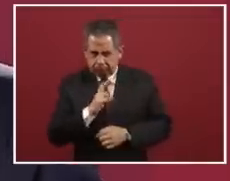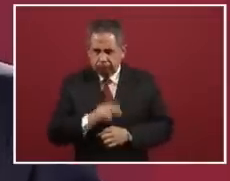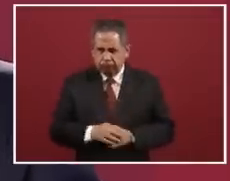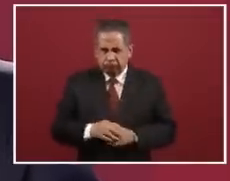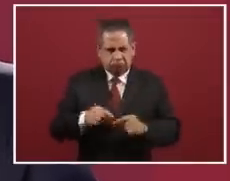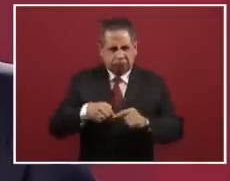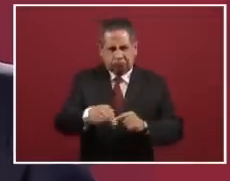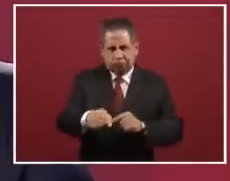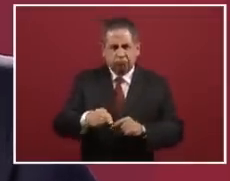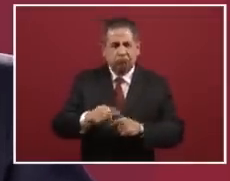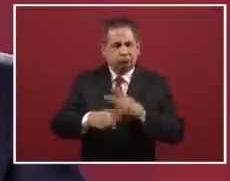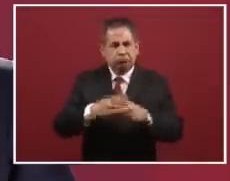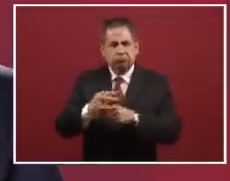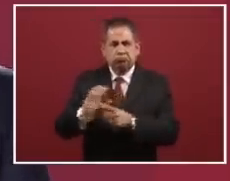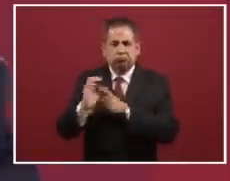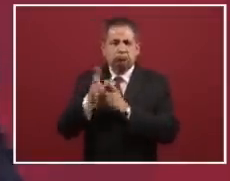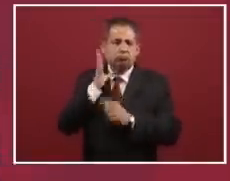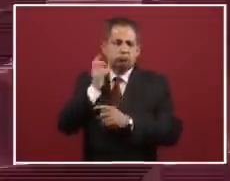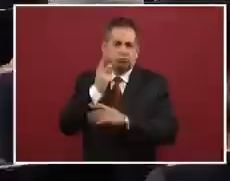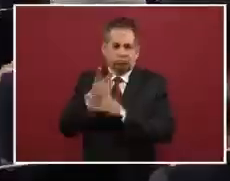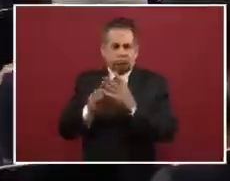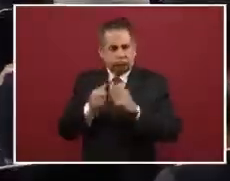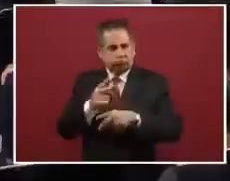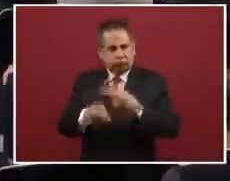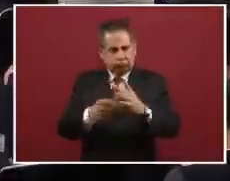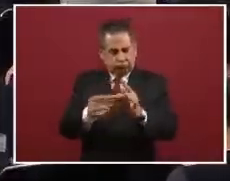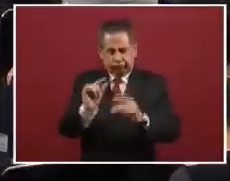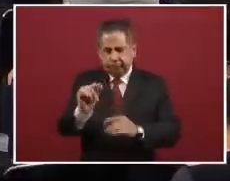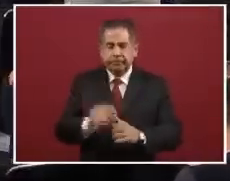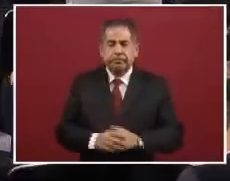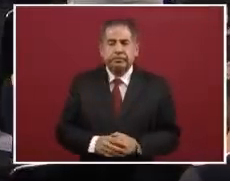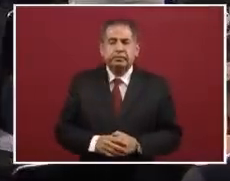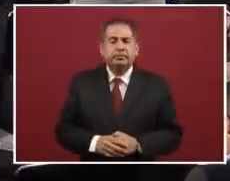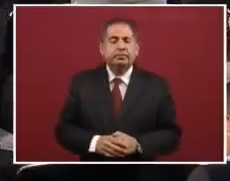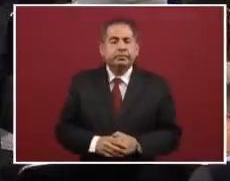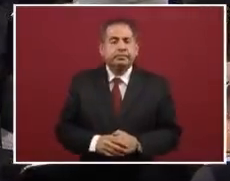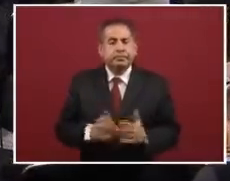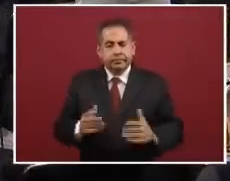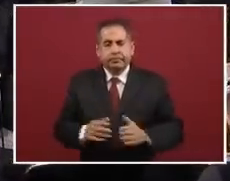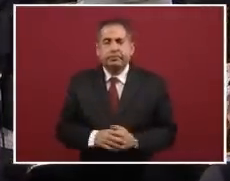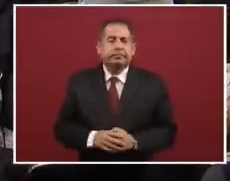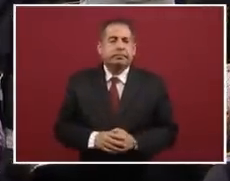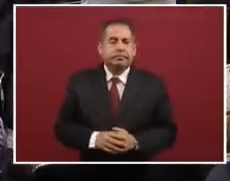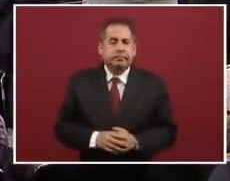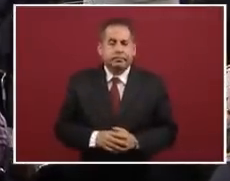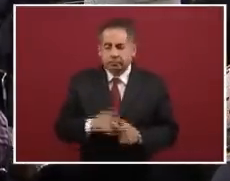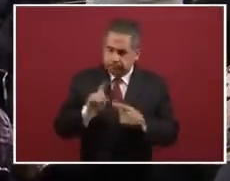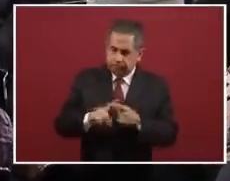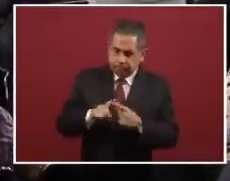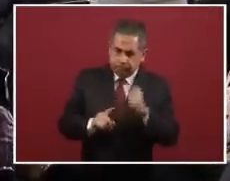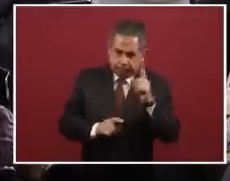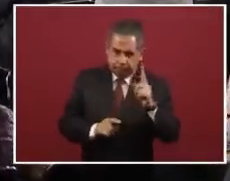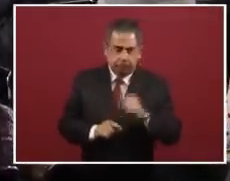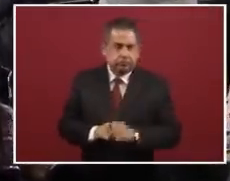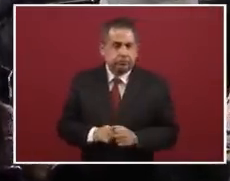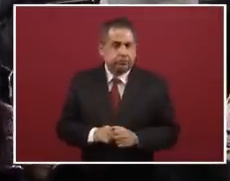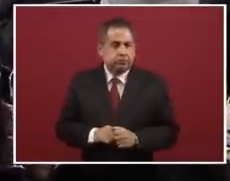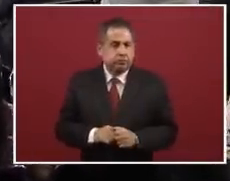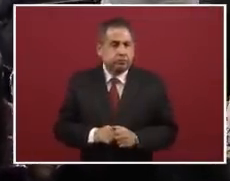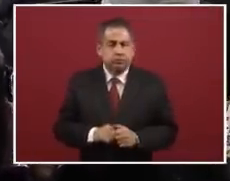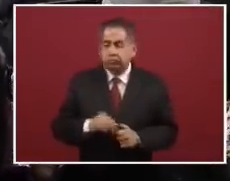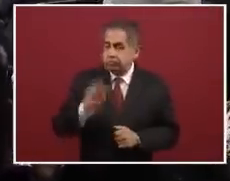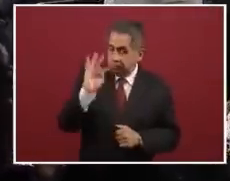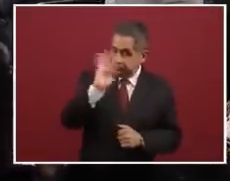un rato en la permanente, porque ahora voy a abordar eso también. Entonces, a ver, en primer lugar, si México entra a